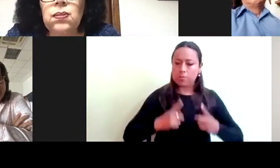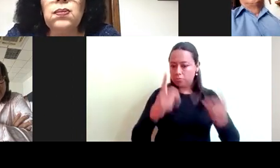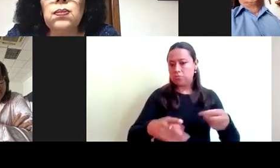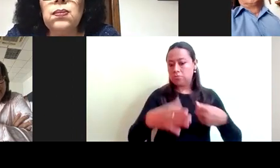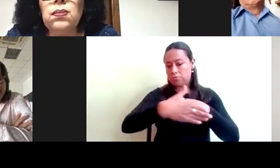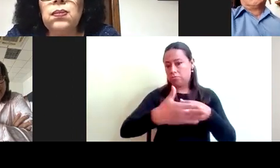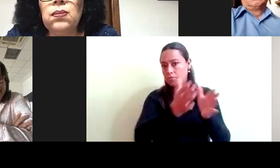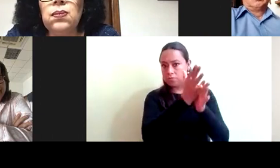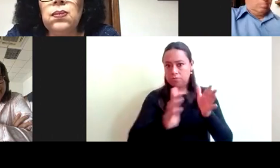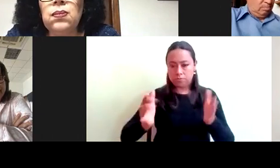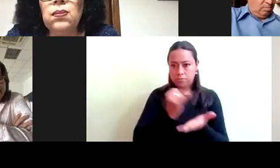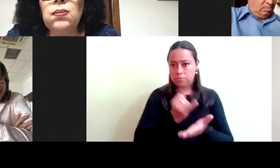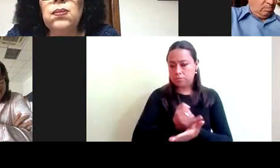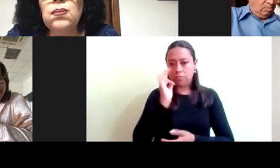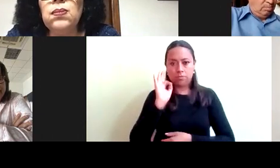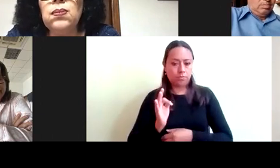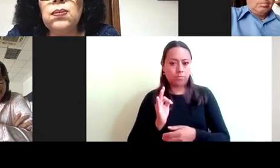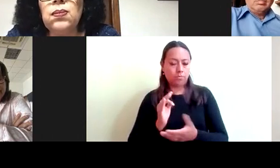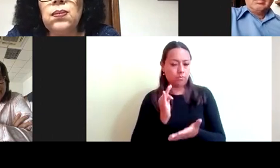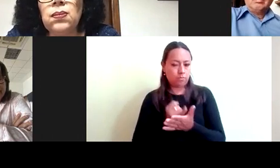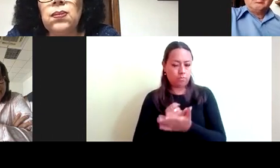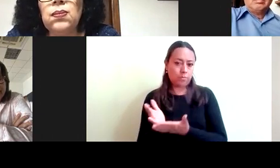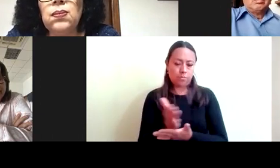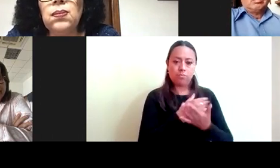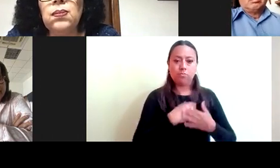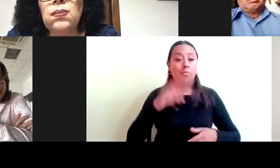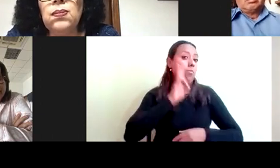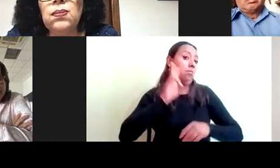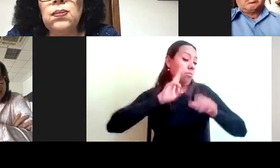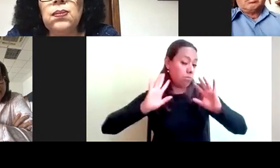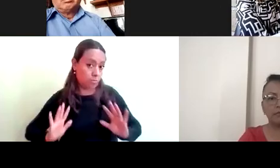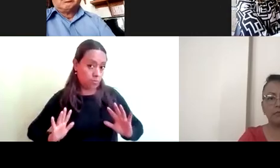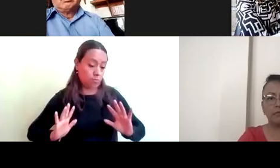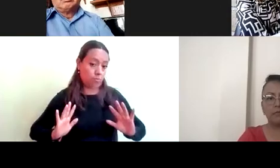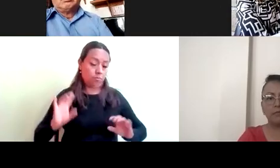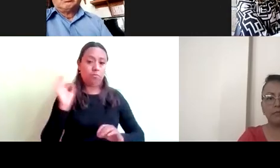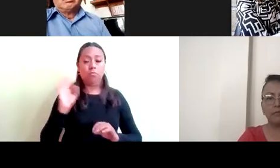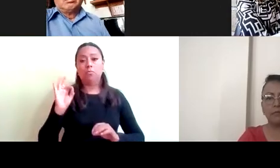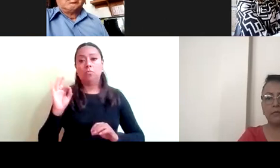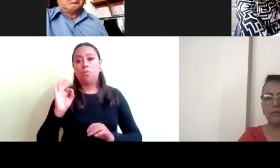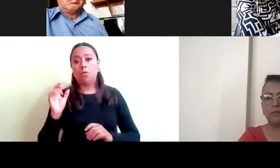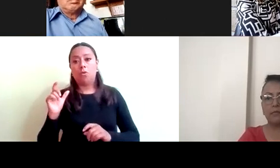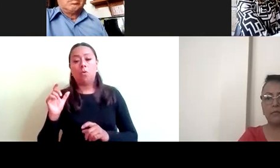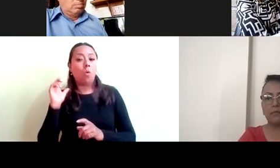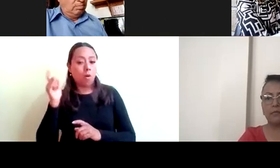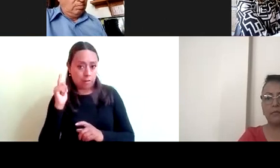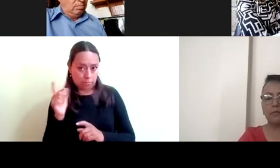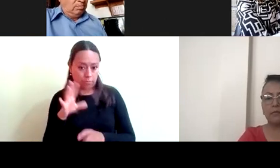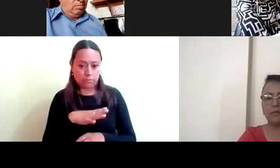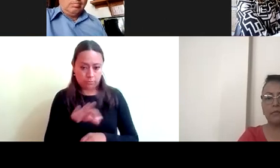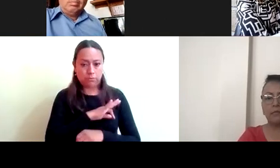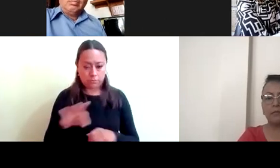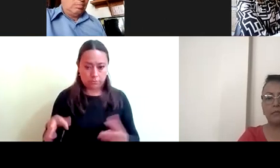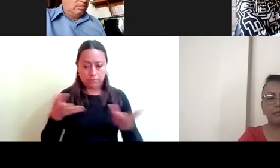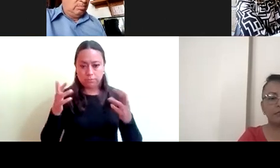fiscal? Habrá que ver si hay condiciones sanitarias para llevar a cabo las asambleas del 2022 o estos mismos proyectos cuando se tuvieran que reponer